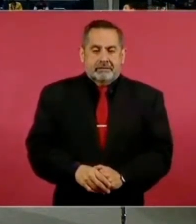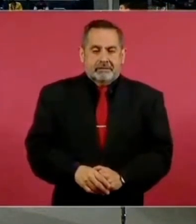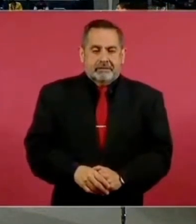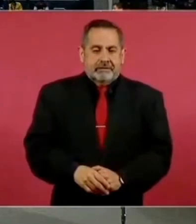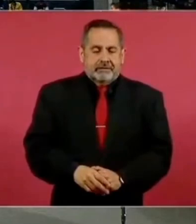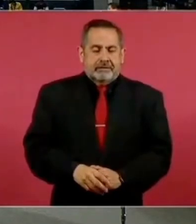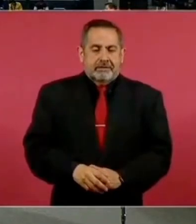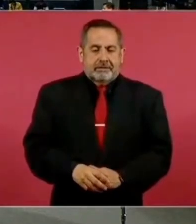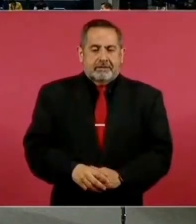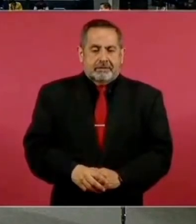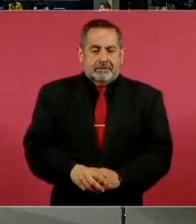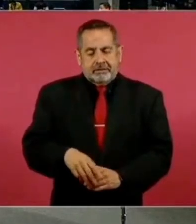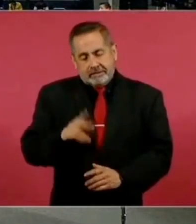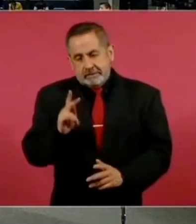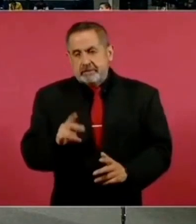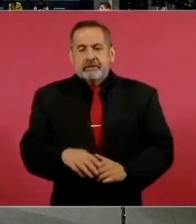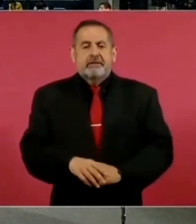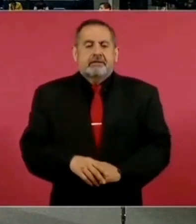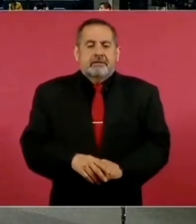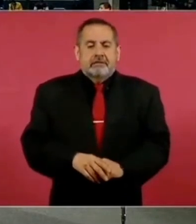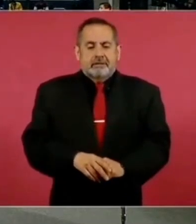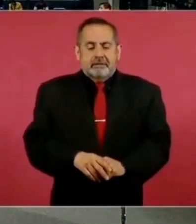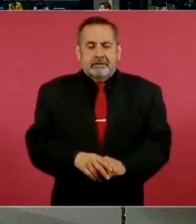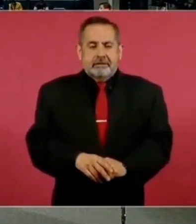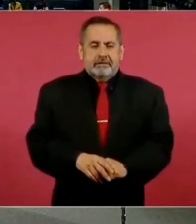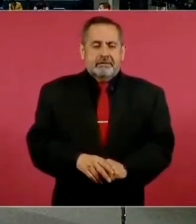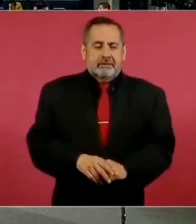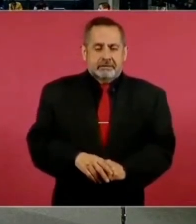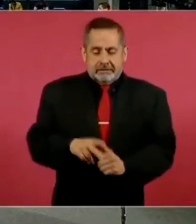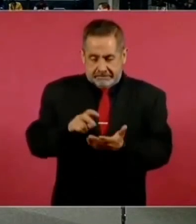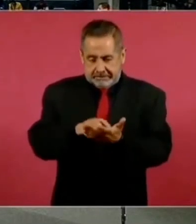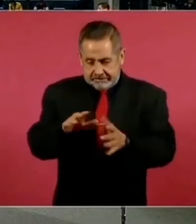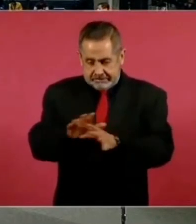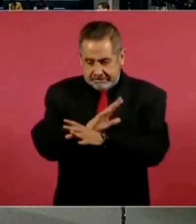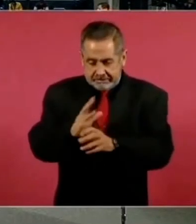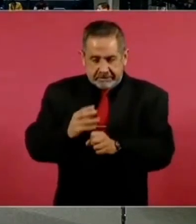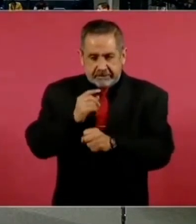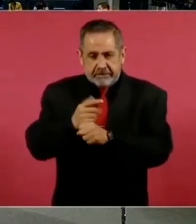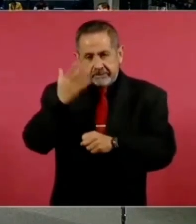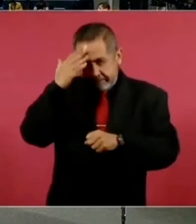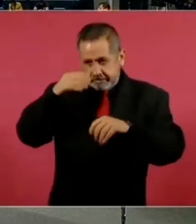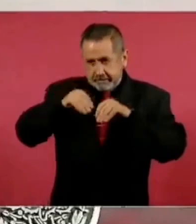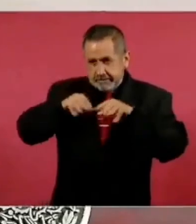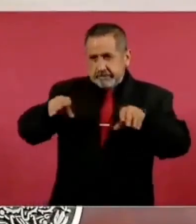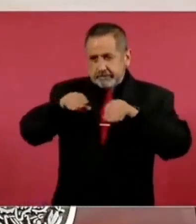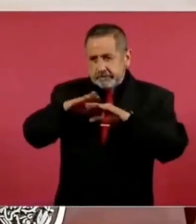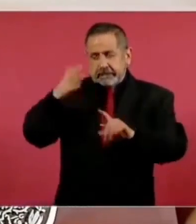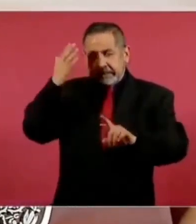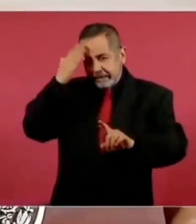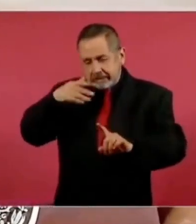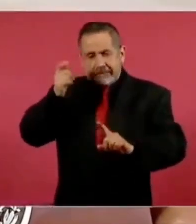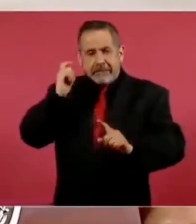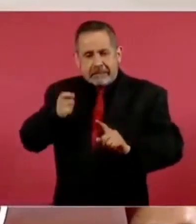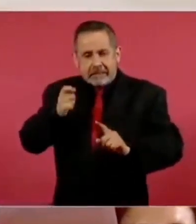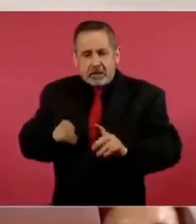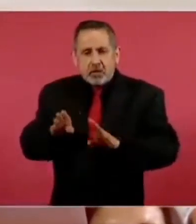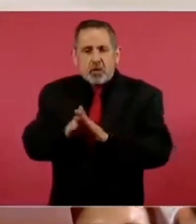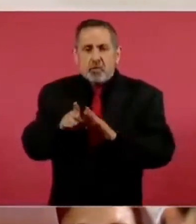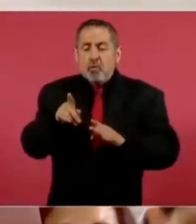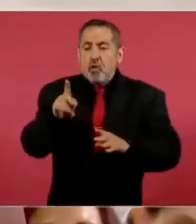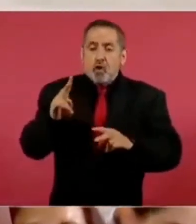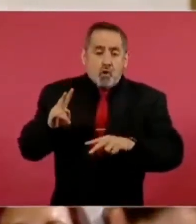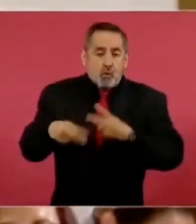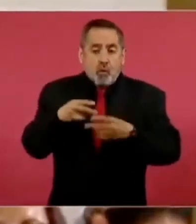corrupta pero ya así sabemos lo que va a significar el participar en